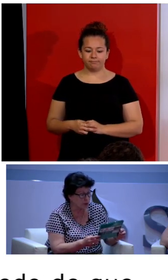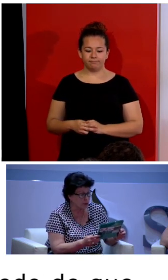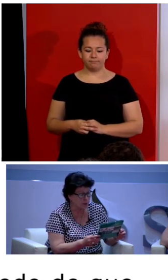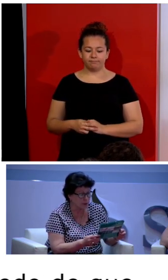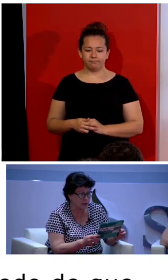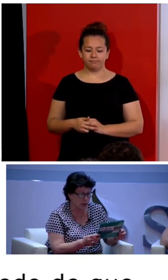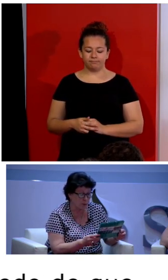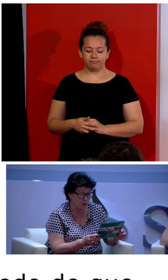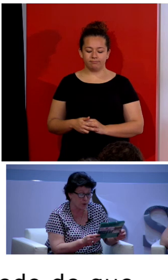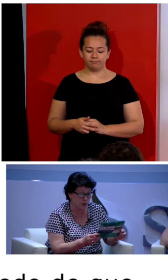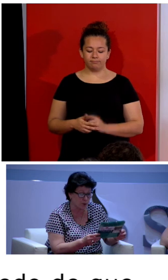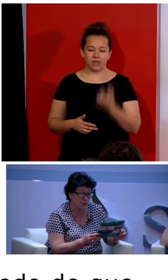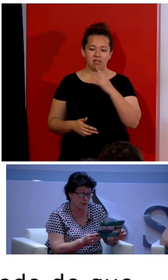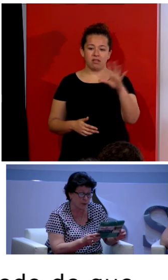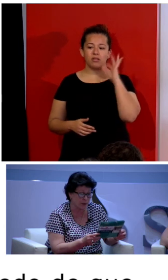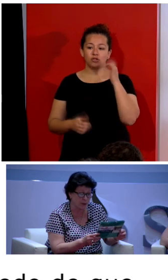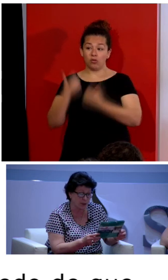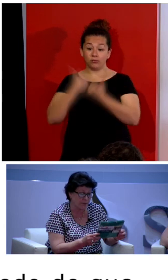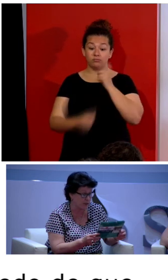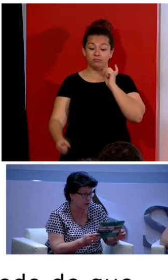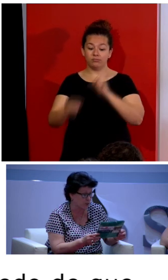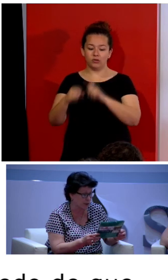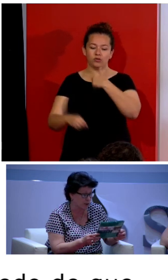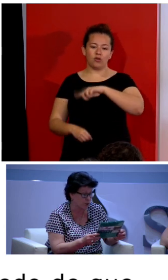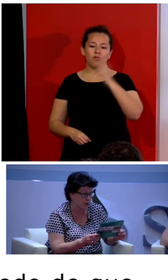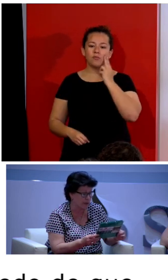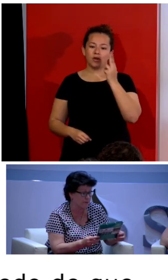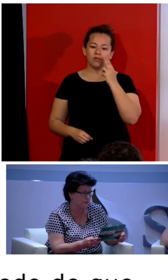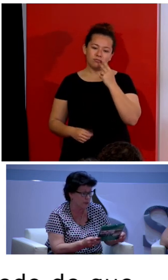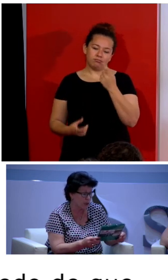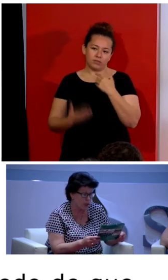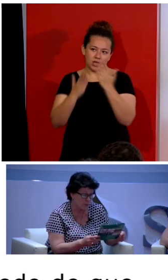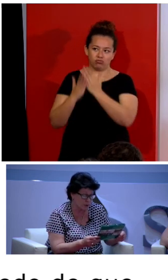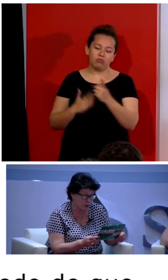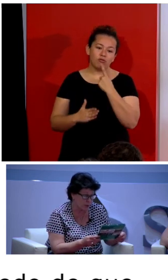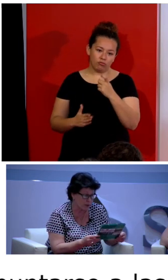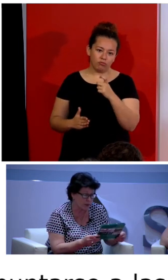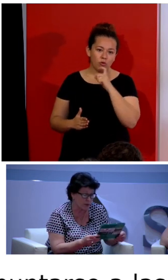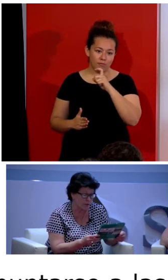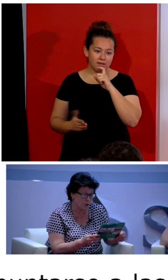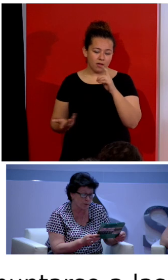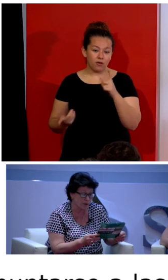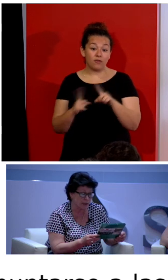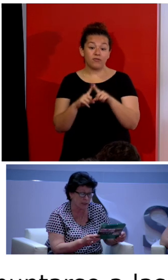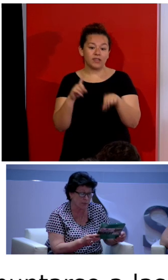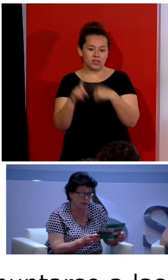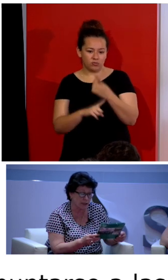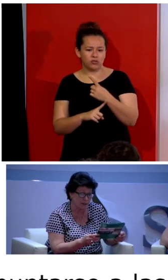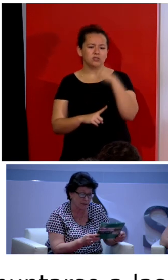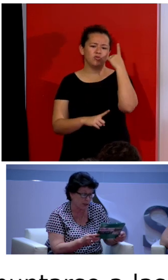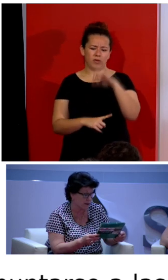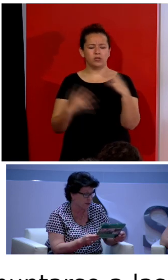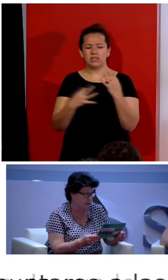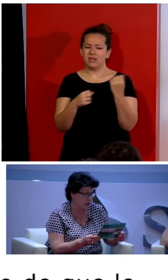Cuando decidió apuntarse a las oposiciones tuvimos miedo de que le fuese complicado estudiar. Posteriormente, y una vez supimos que tenía que empezar